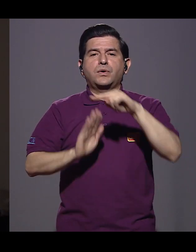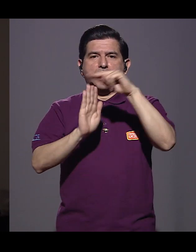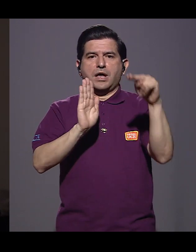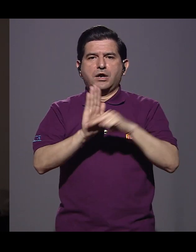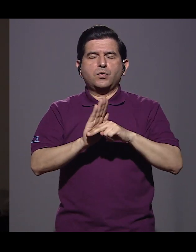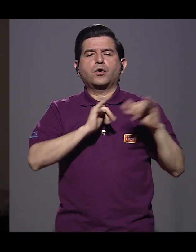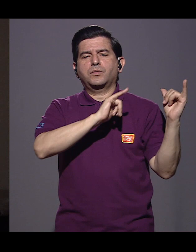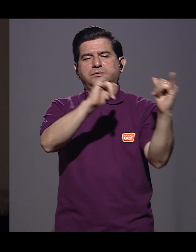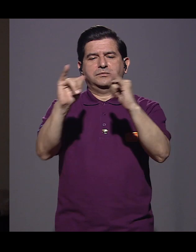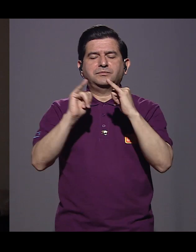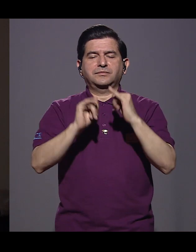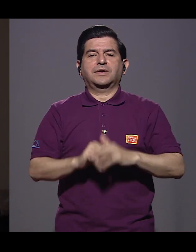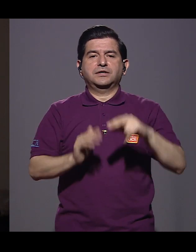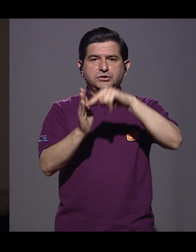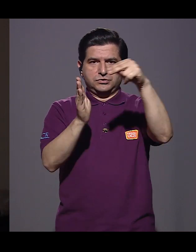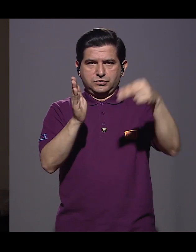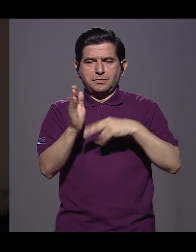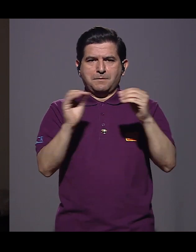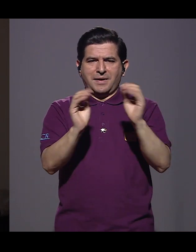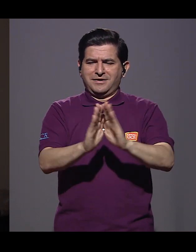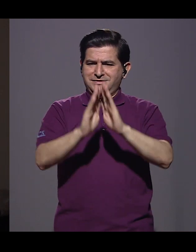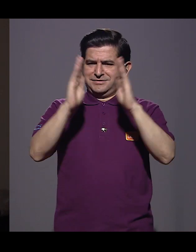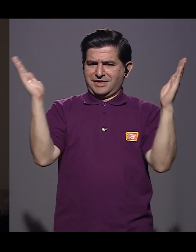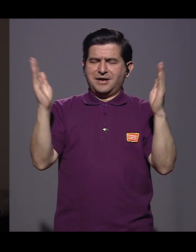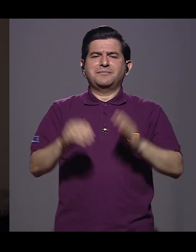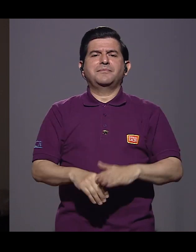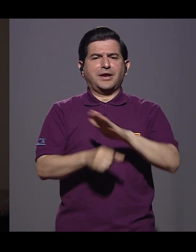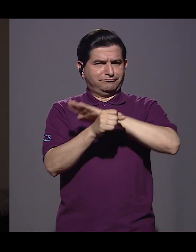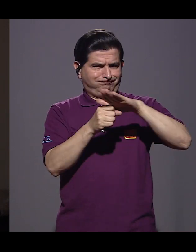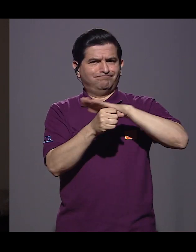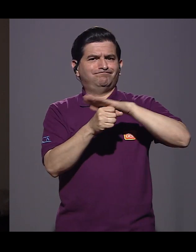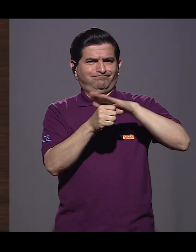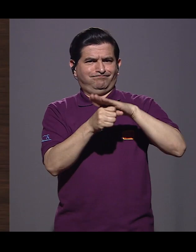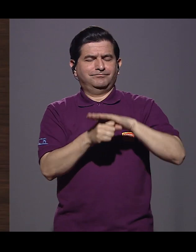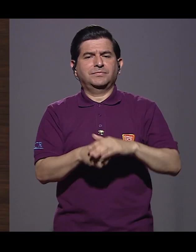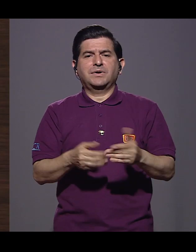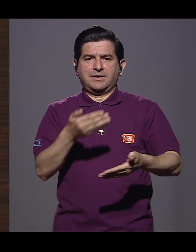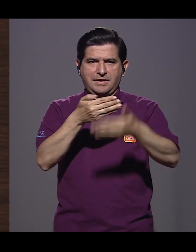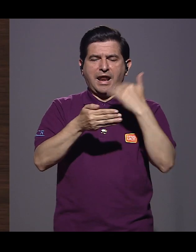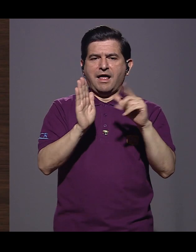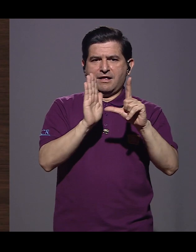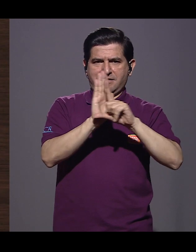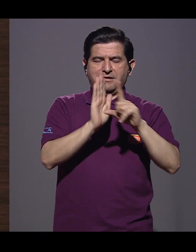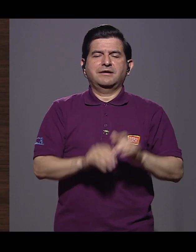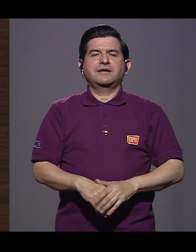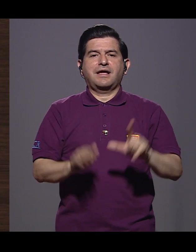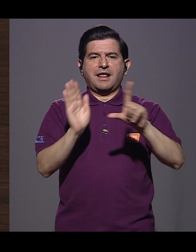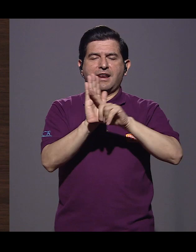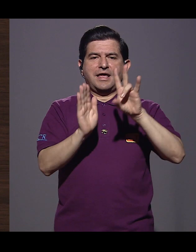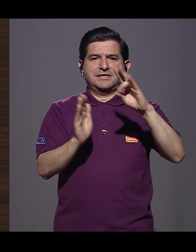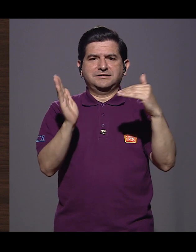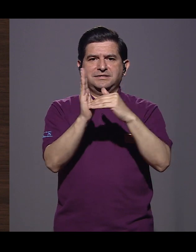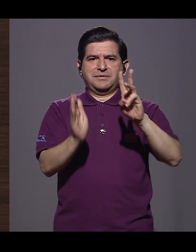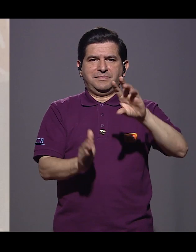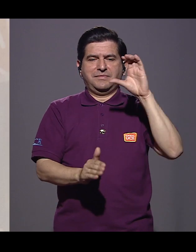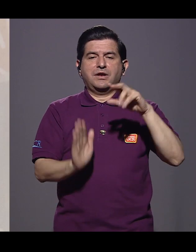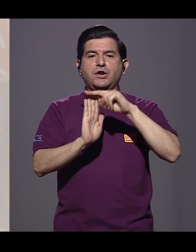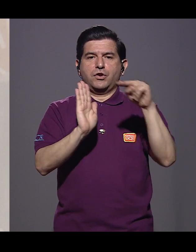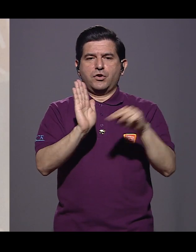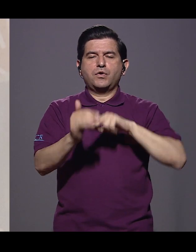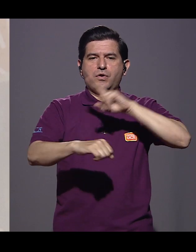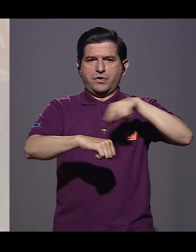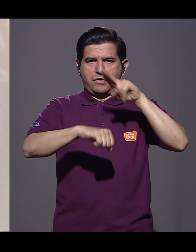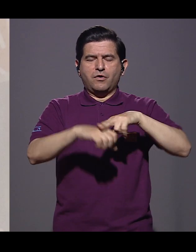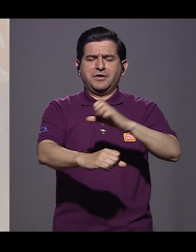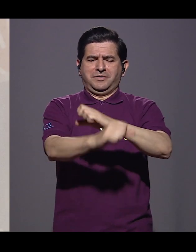en normas uniformes, donde la convención es más amplia, más completa que esta normativa. La Ley 7600 es la